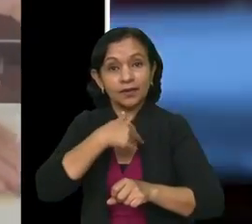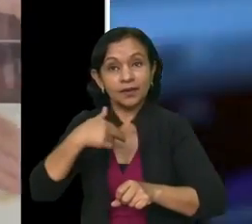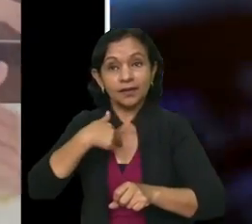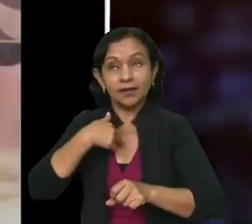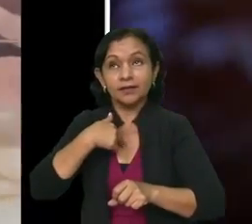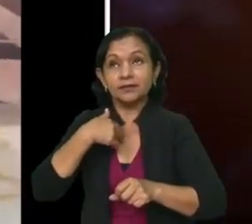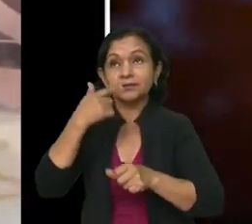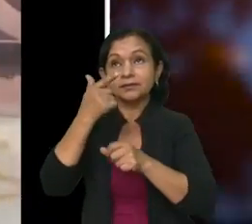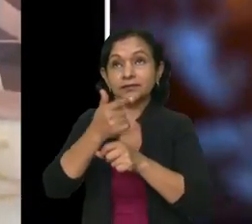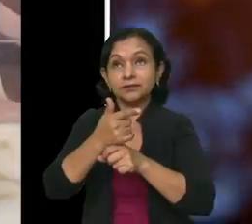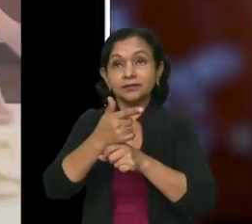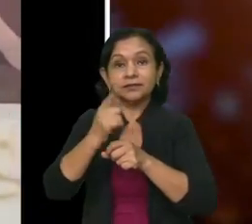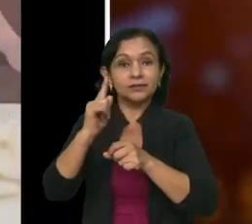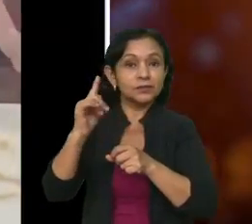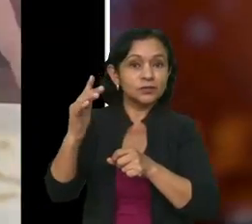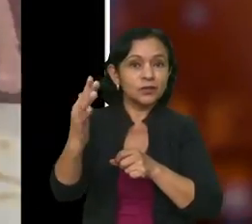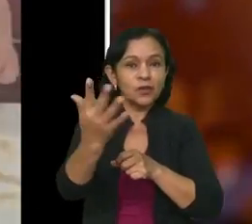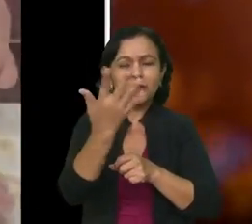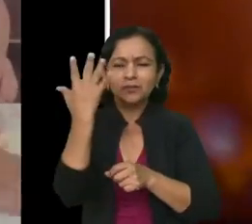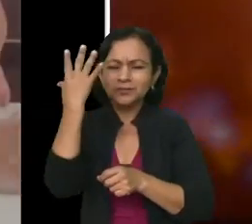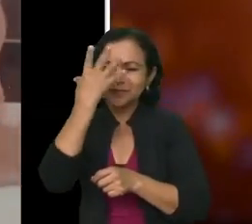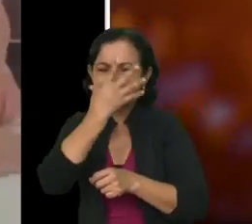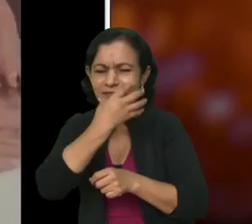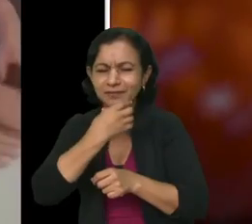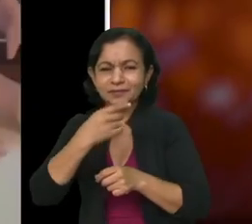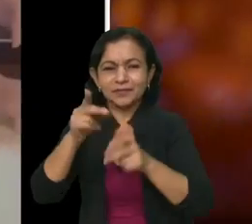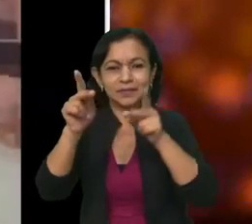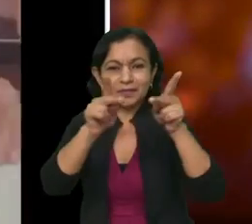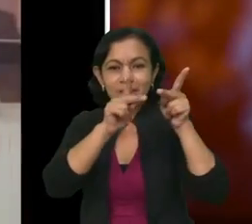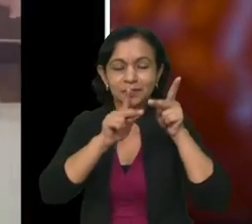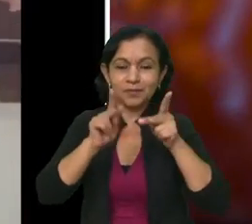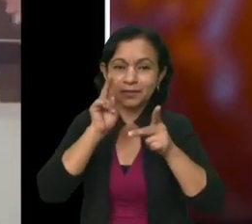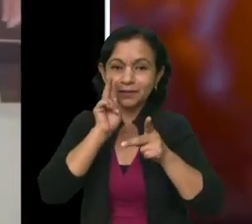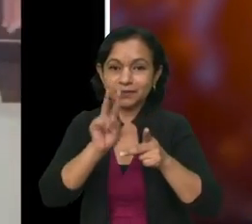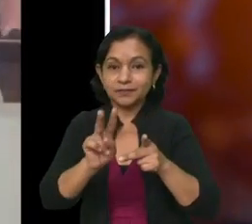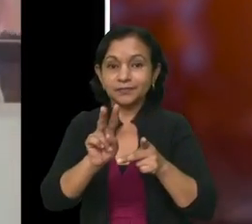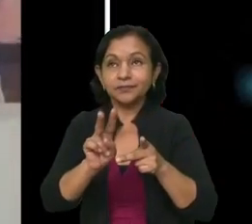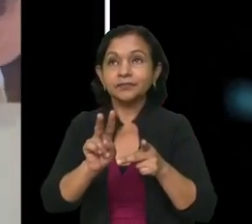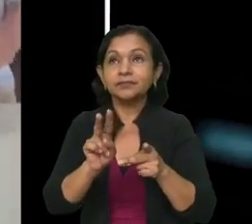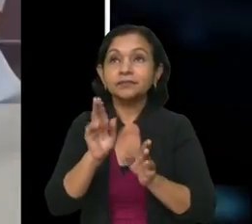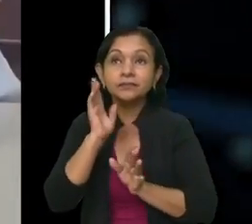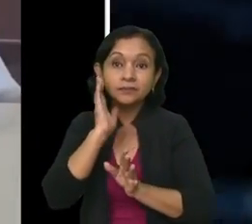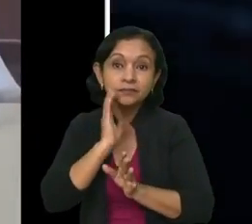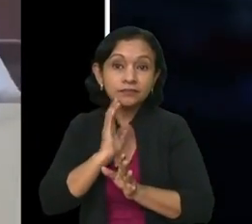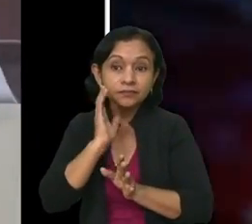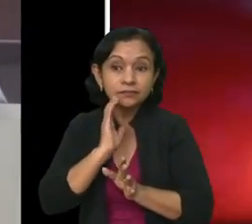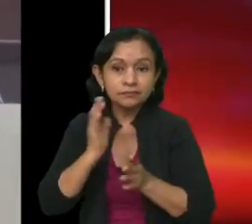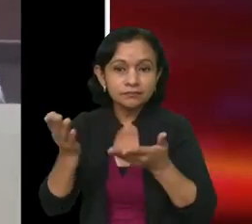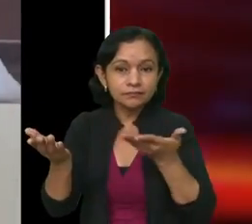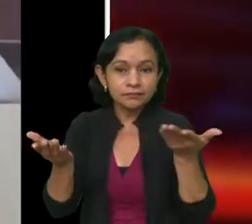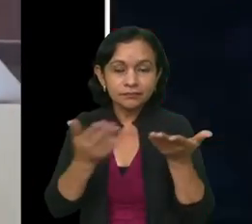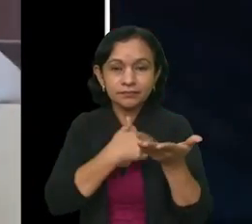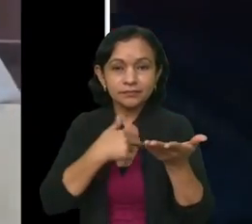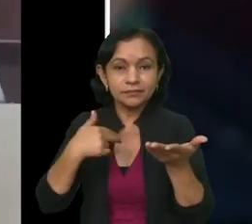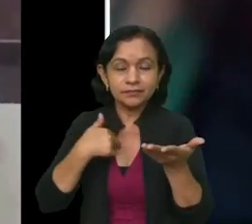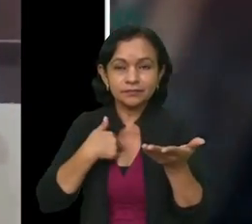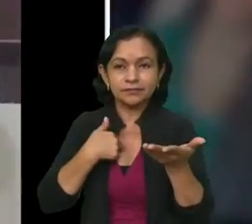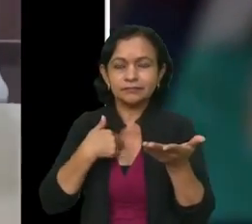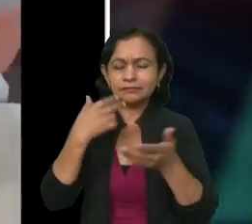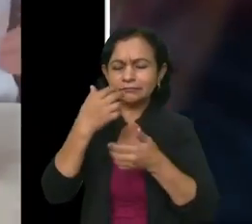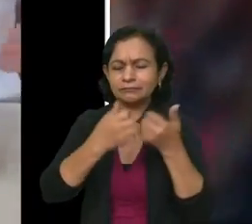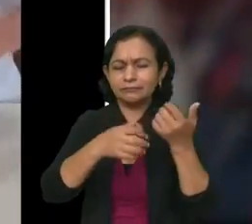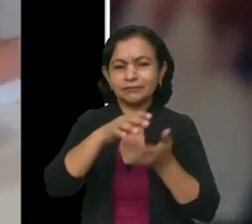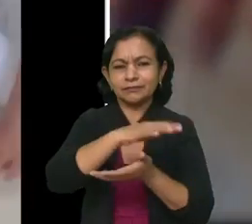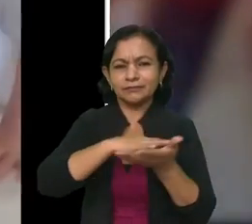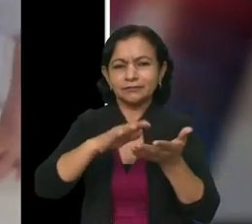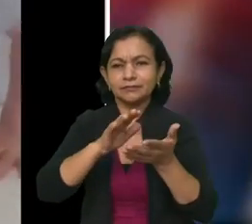video que está acaparando tiernas reacciones entre internautas debido a que la experiencia que comparten se convierte en un caos, pues el